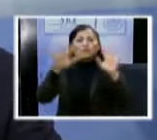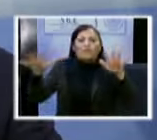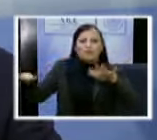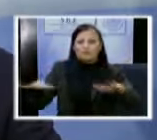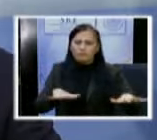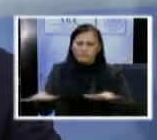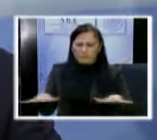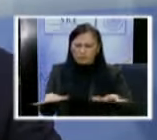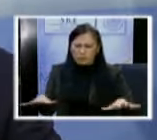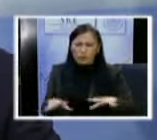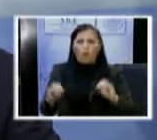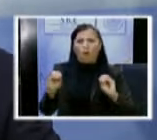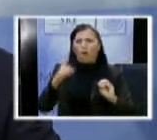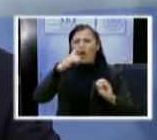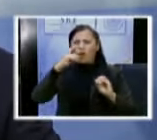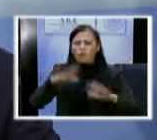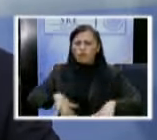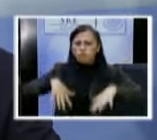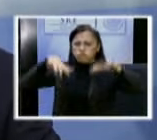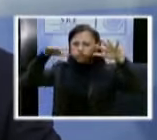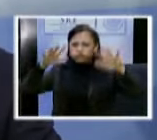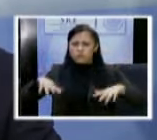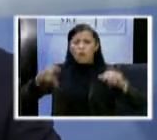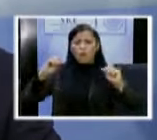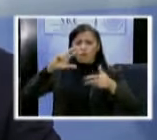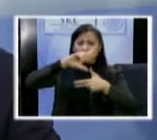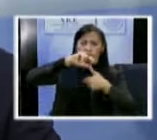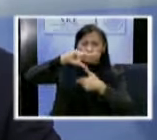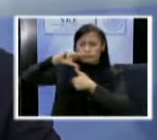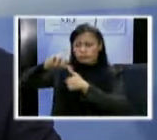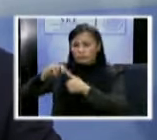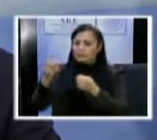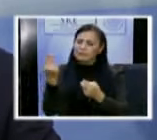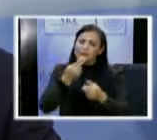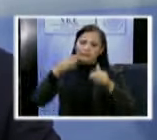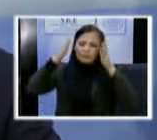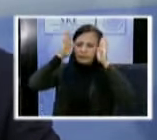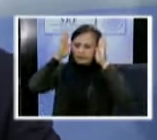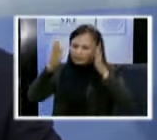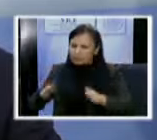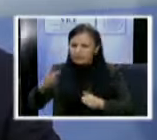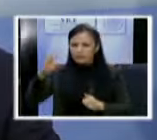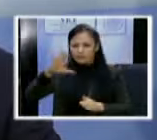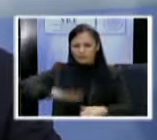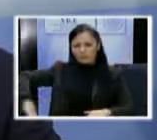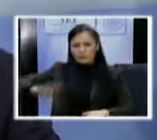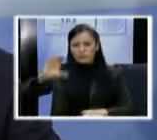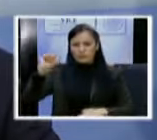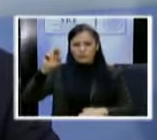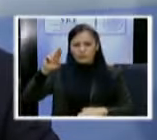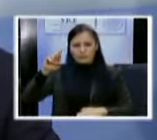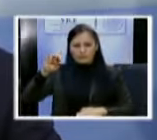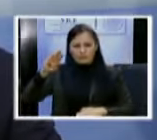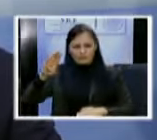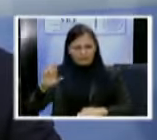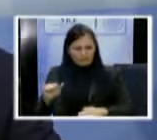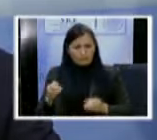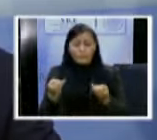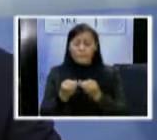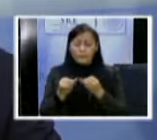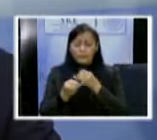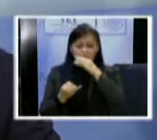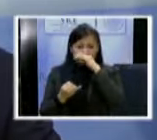una inundación o un ciclón, hay que trabajar en el Caribe, hay que trabajar, como se dijo antes, en la conectividad. Ya es un tema